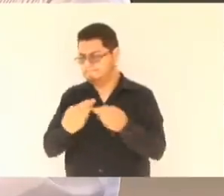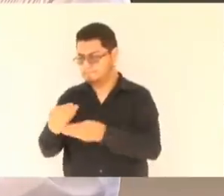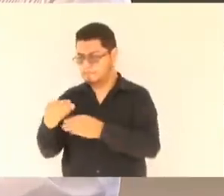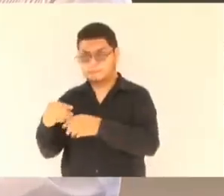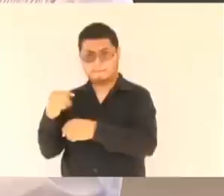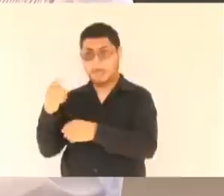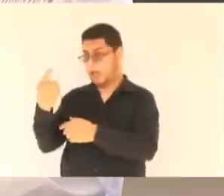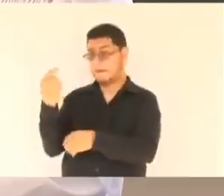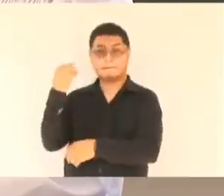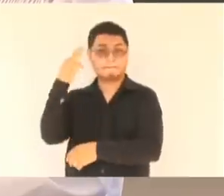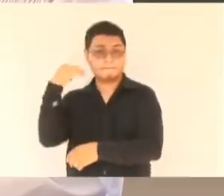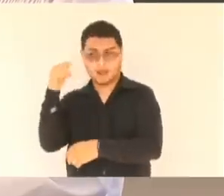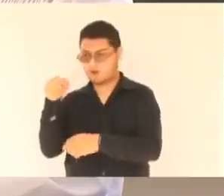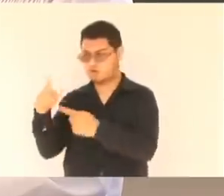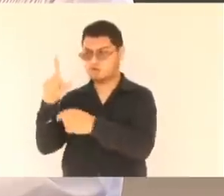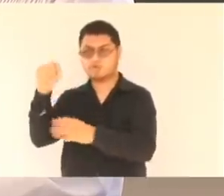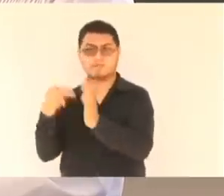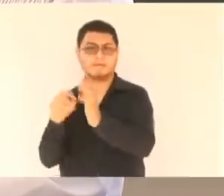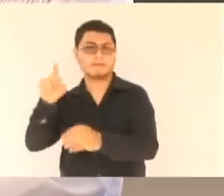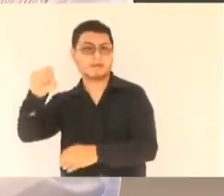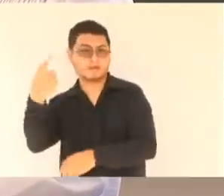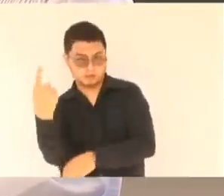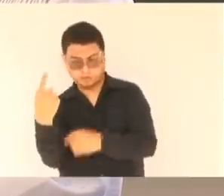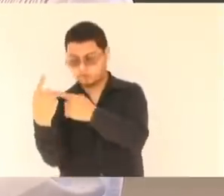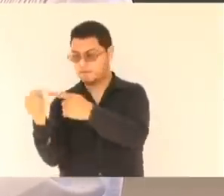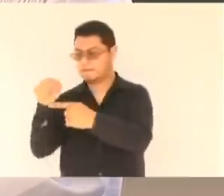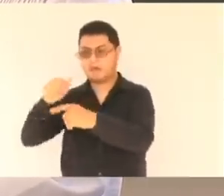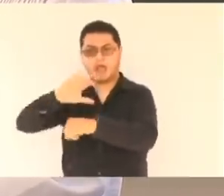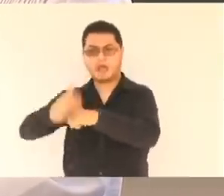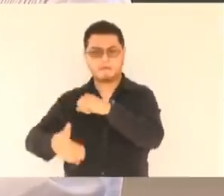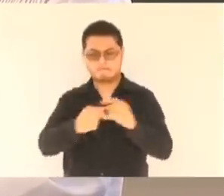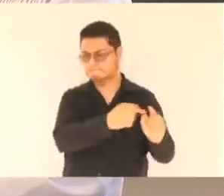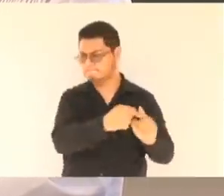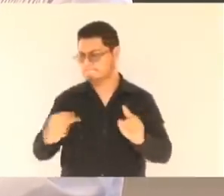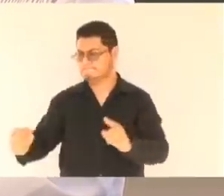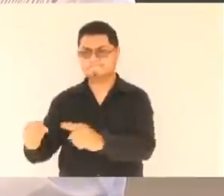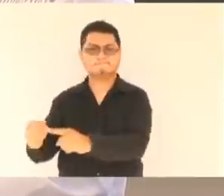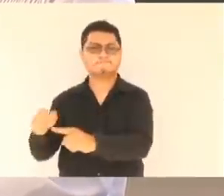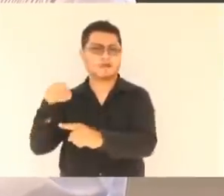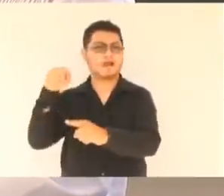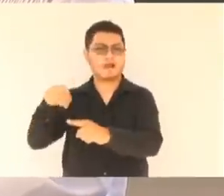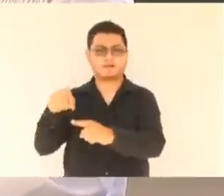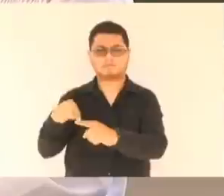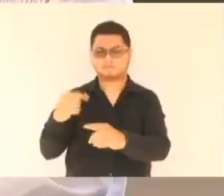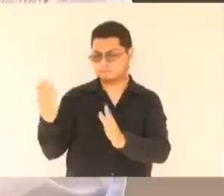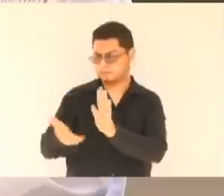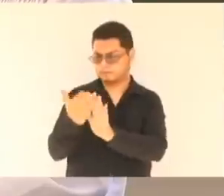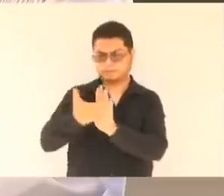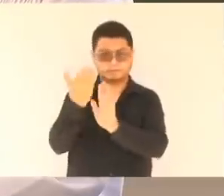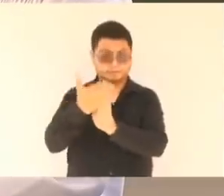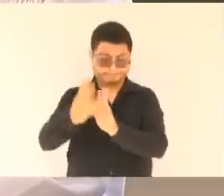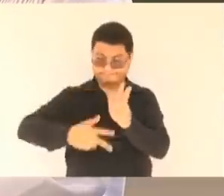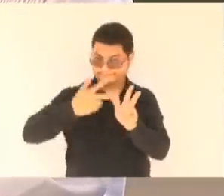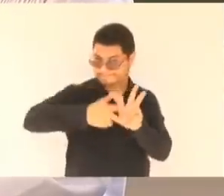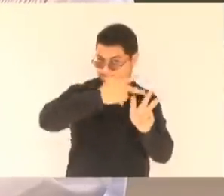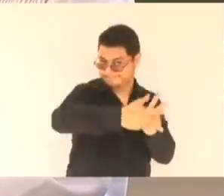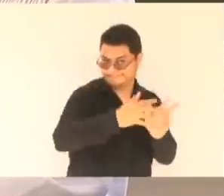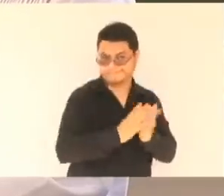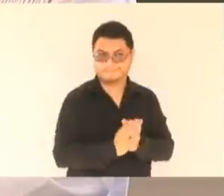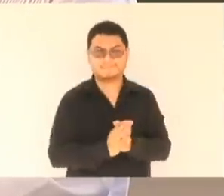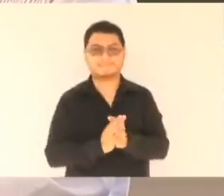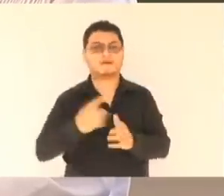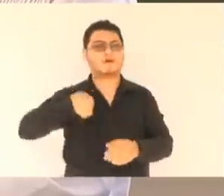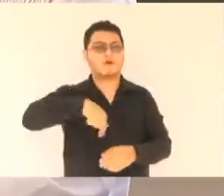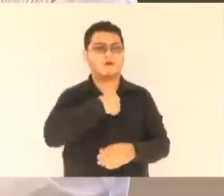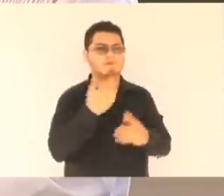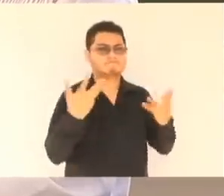año 2021 los primeros 29 kilómetros de la infraestructura del tren. Iniciaremos la